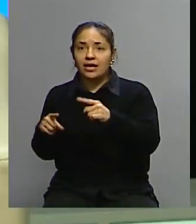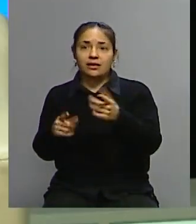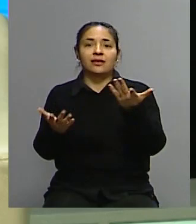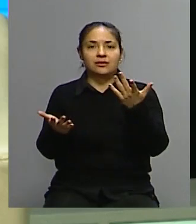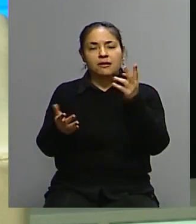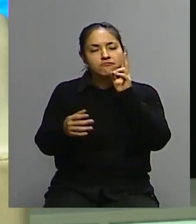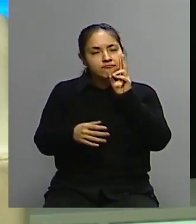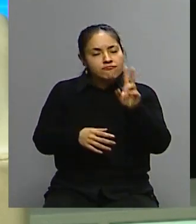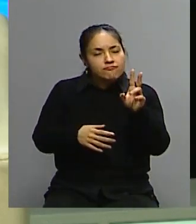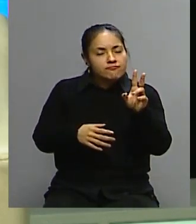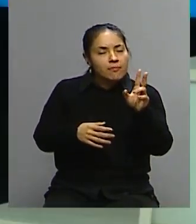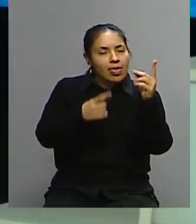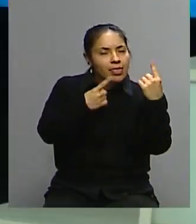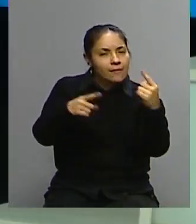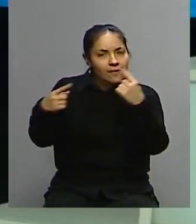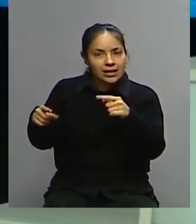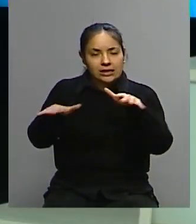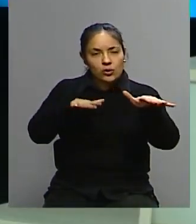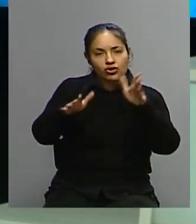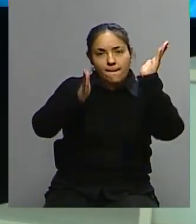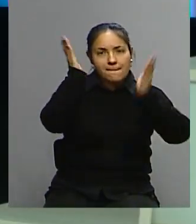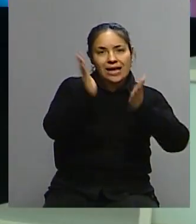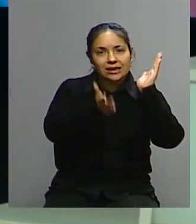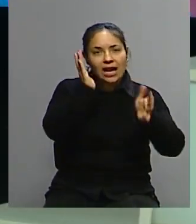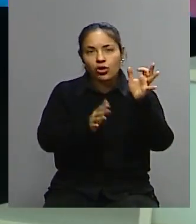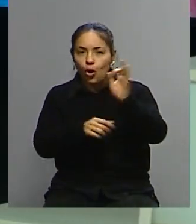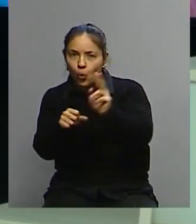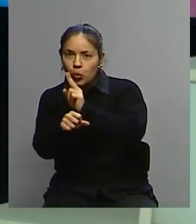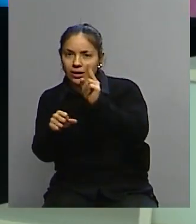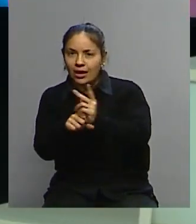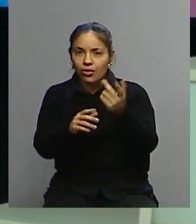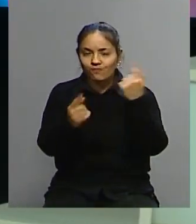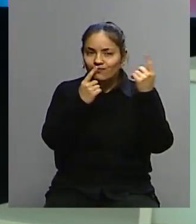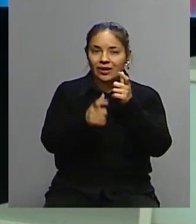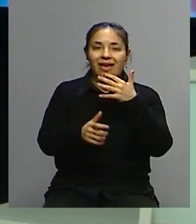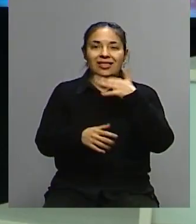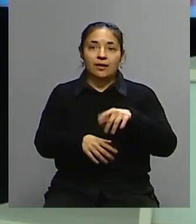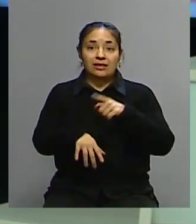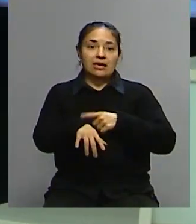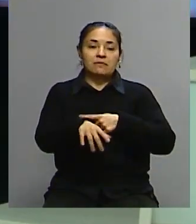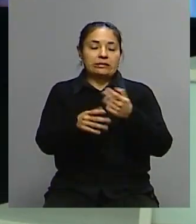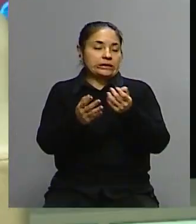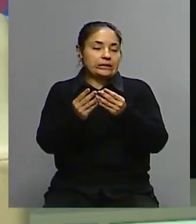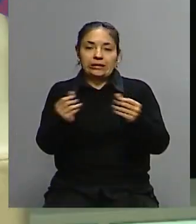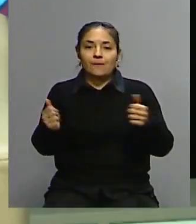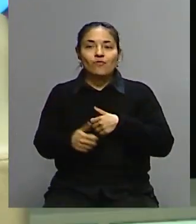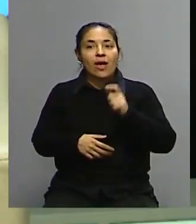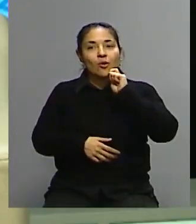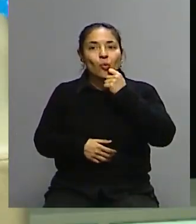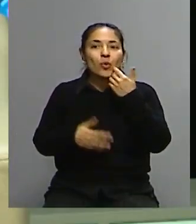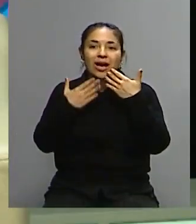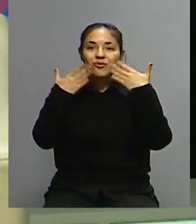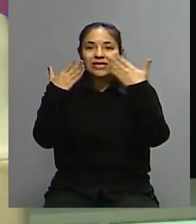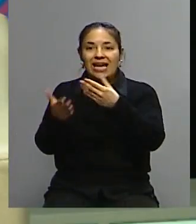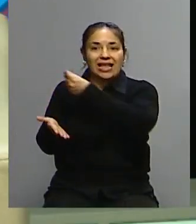a surgir a partir de las situaciones de maltrato en las personas mayores. No nos queda tiempo para más, Belén, pero ha sido un placer tenerte acá con nosotros. Bueno,